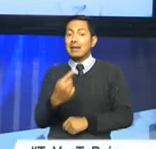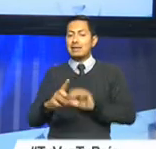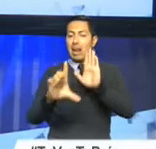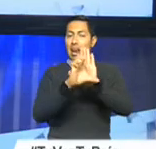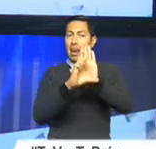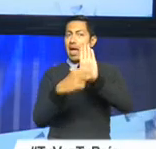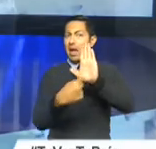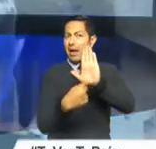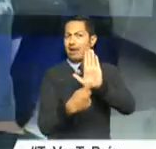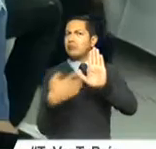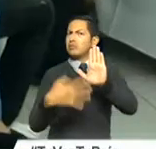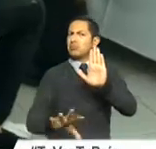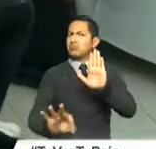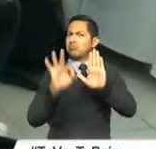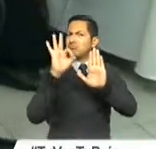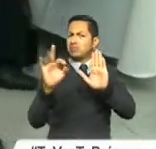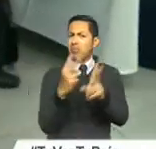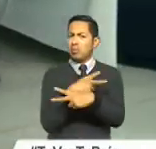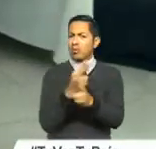nacional.